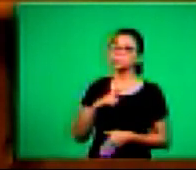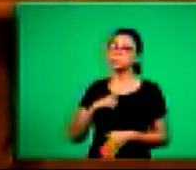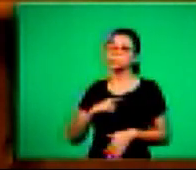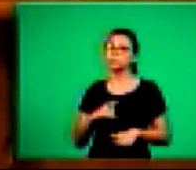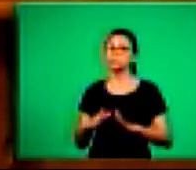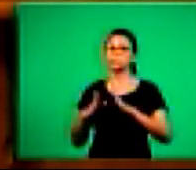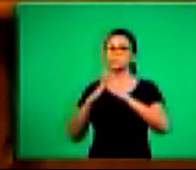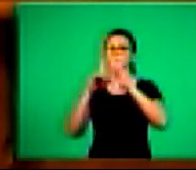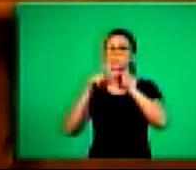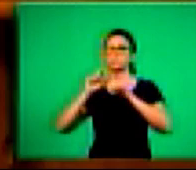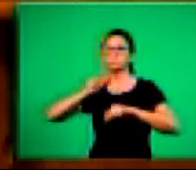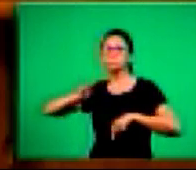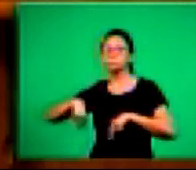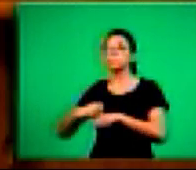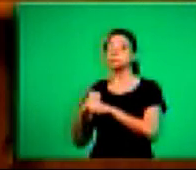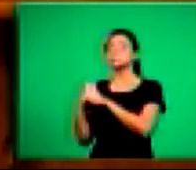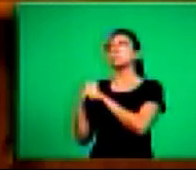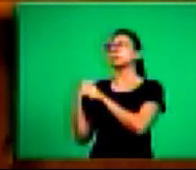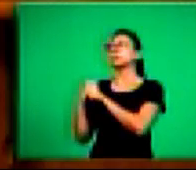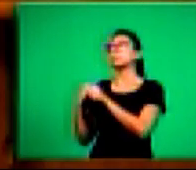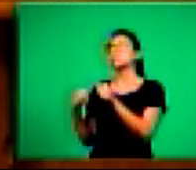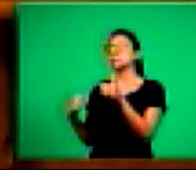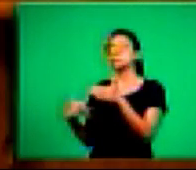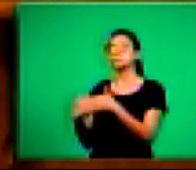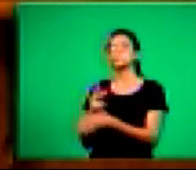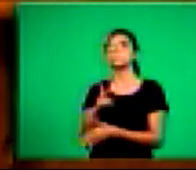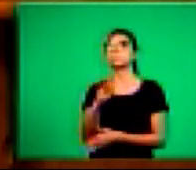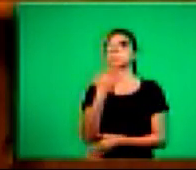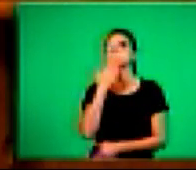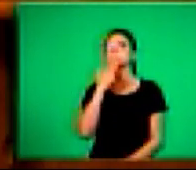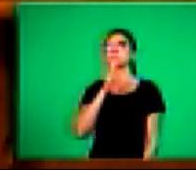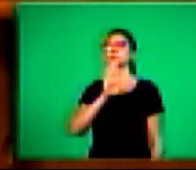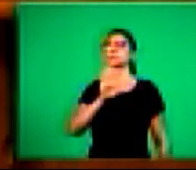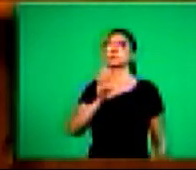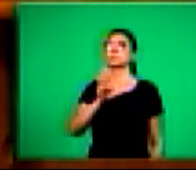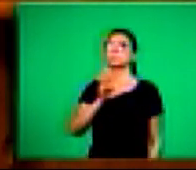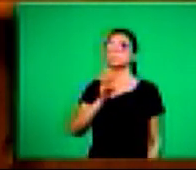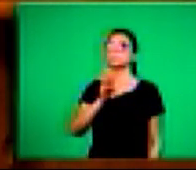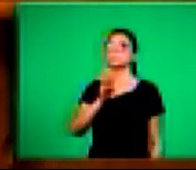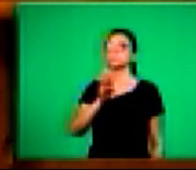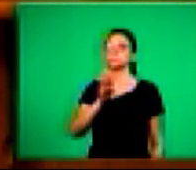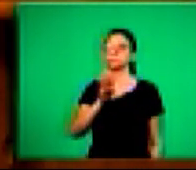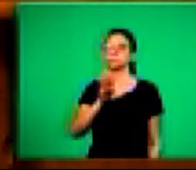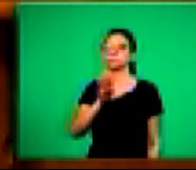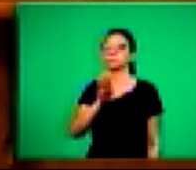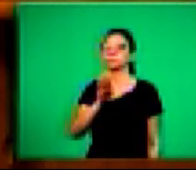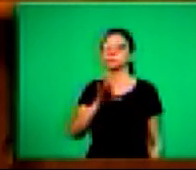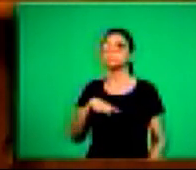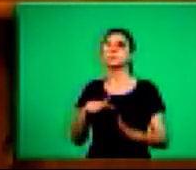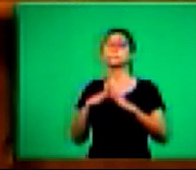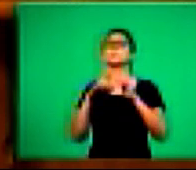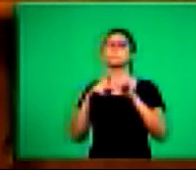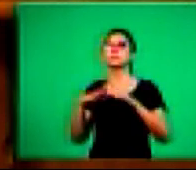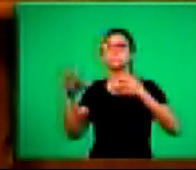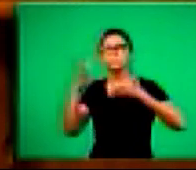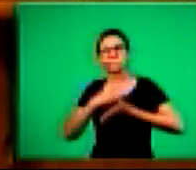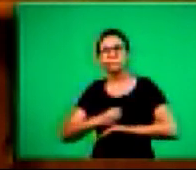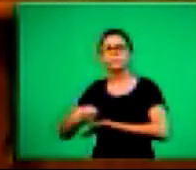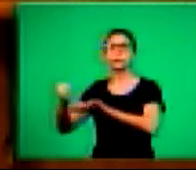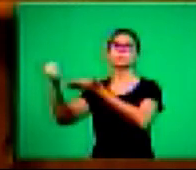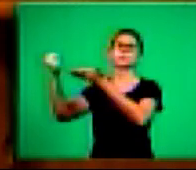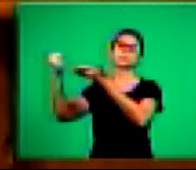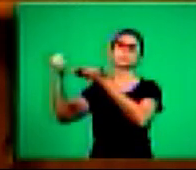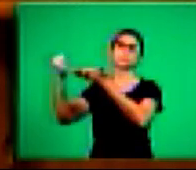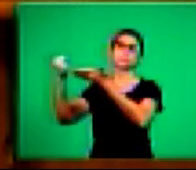con 2000 años de existencia y una promesa la promesa de su partida cuando dice si la iglesia va a partir